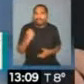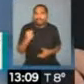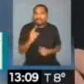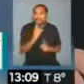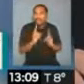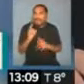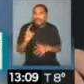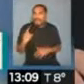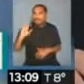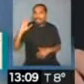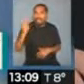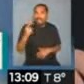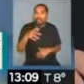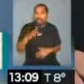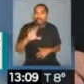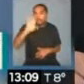pueblos.